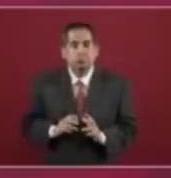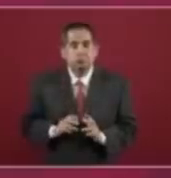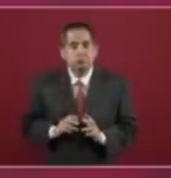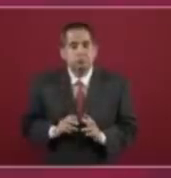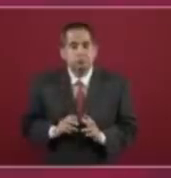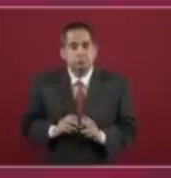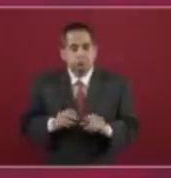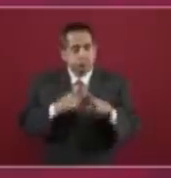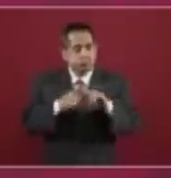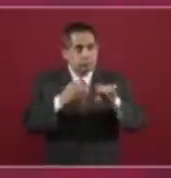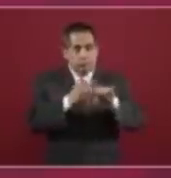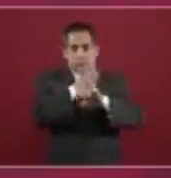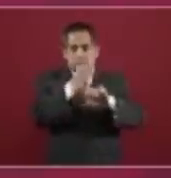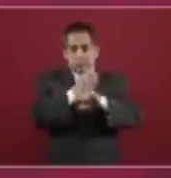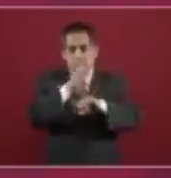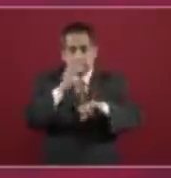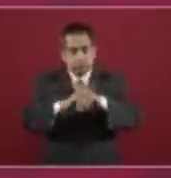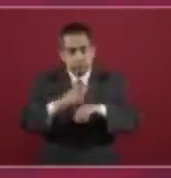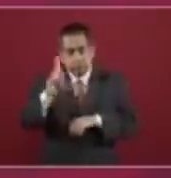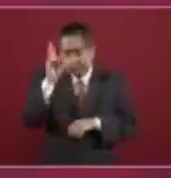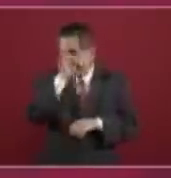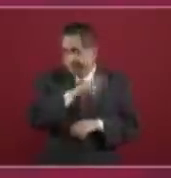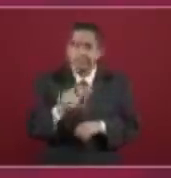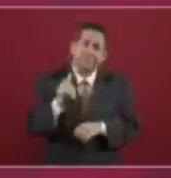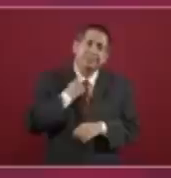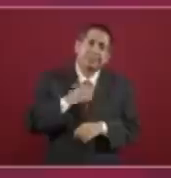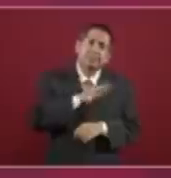de los estados con más homicidio,